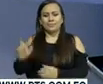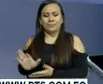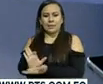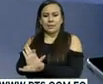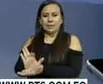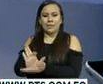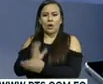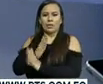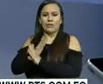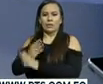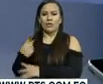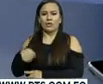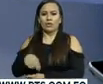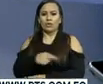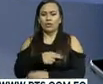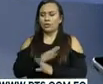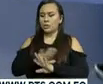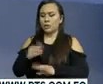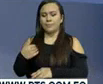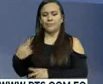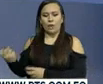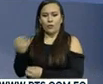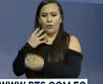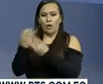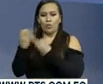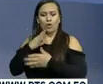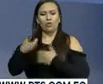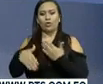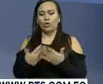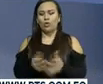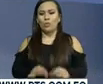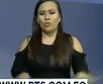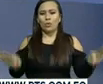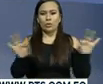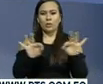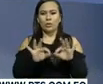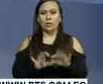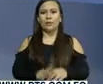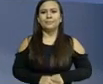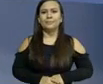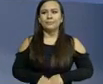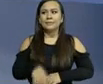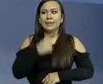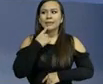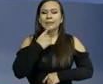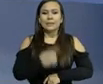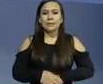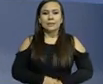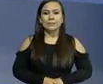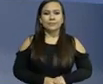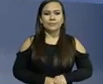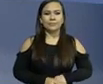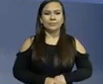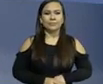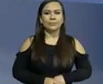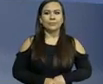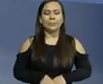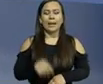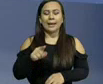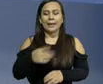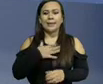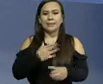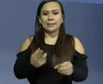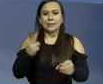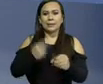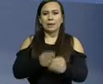él nos lo comentó en el seno de la condición de que inclusive ha sido amenazado y él está participando